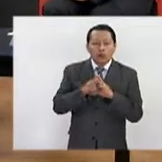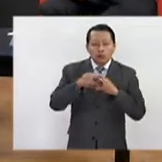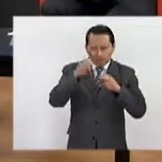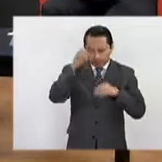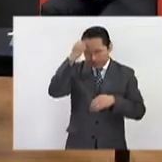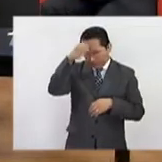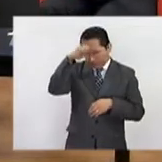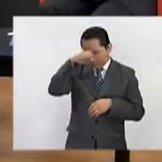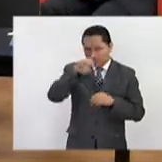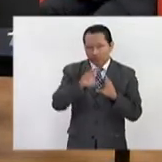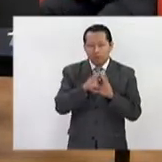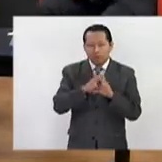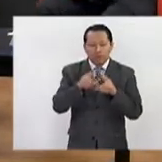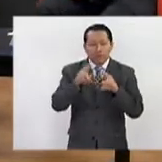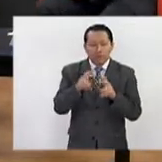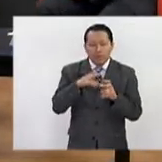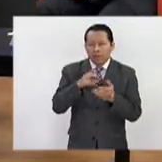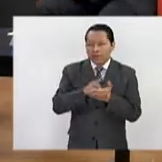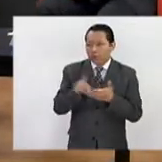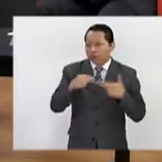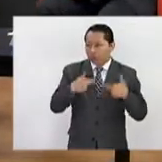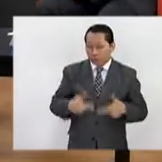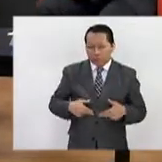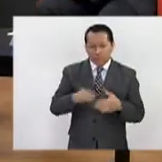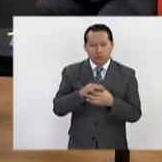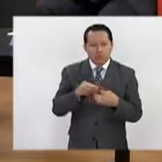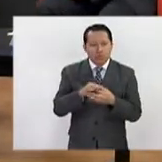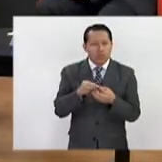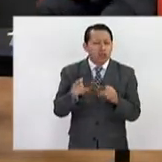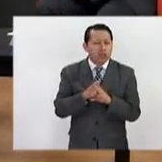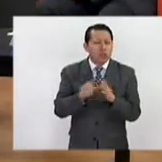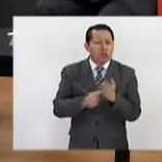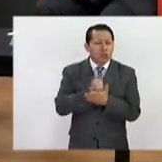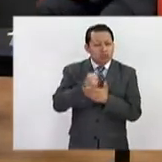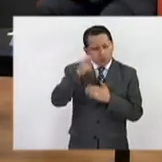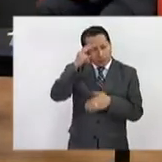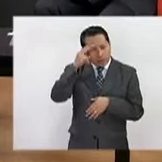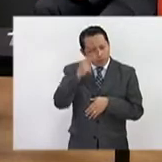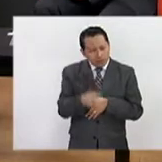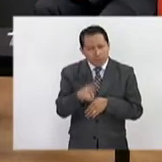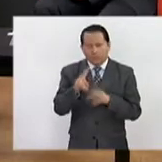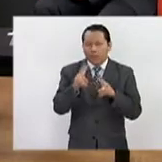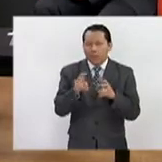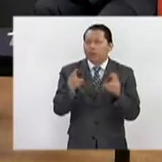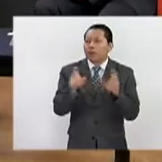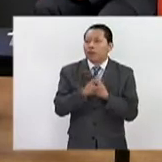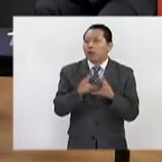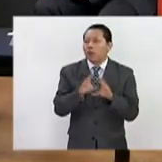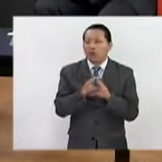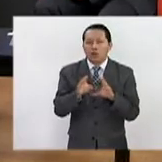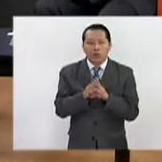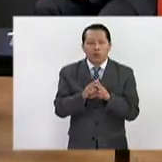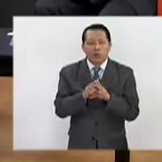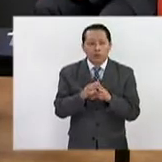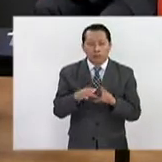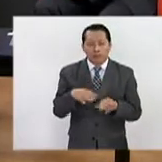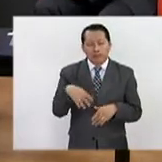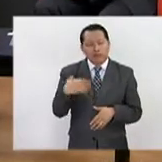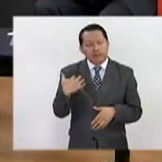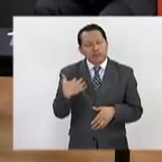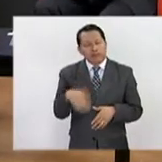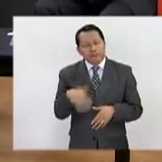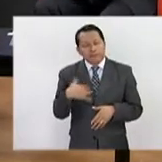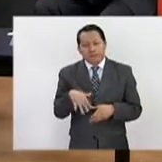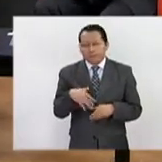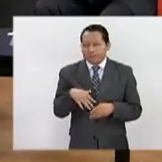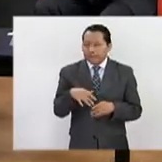también en cuestiones de derechos humanos, pues ¿cómo está la Ciudad de México en ese tema que es tan delicado,